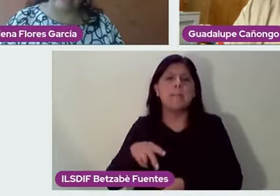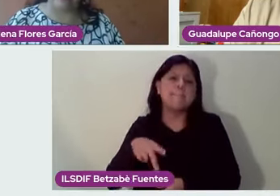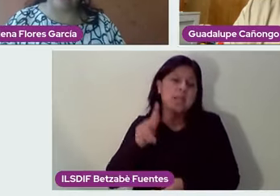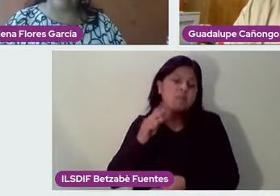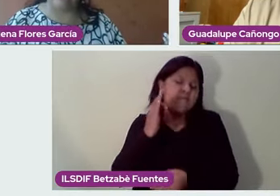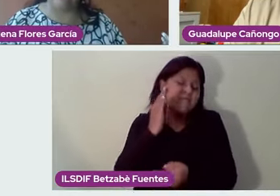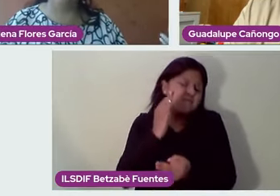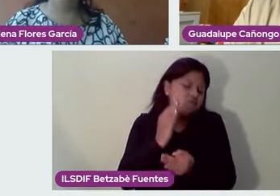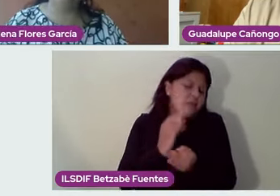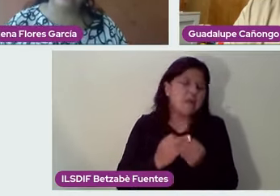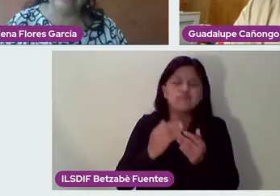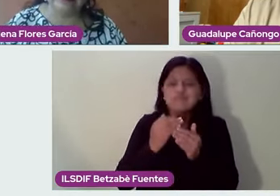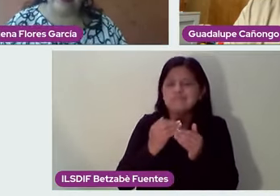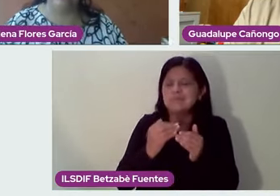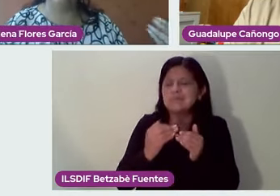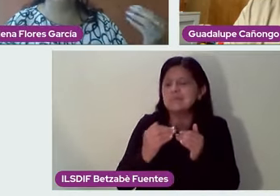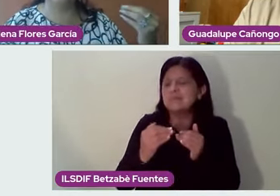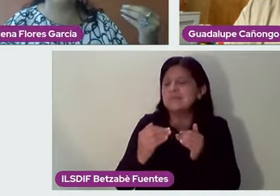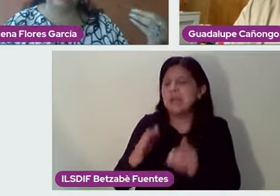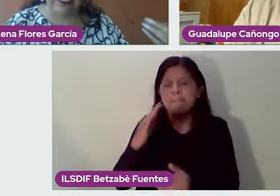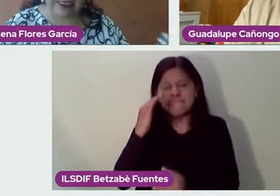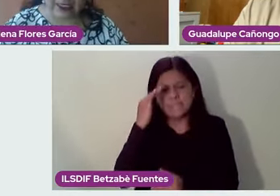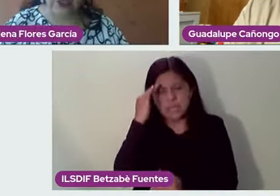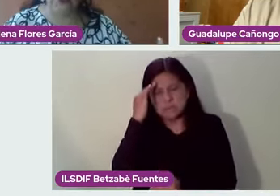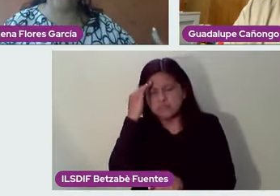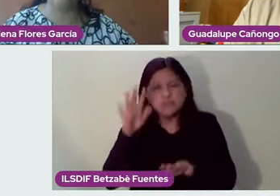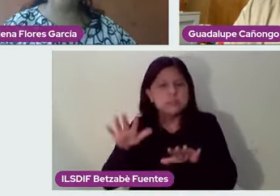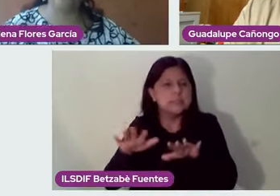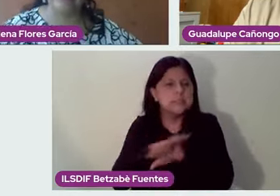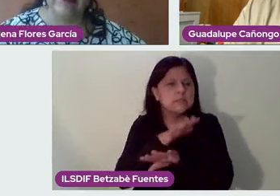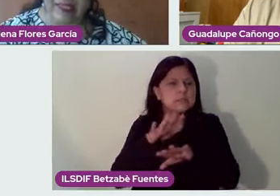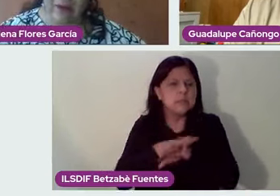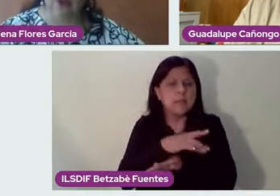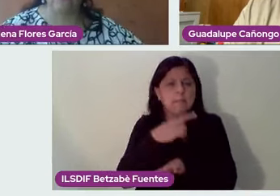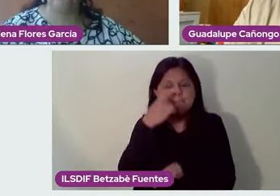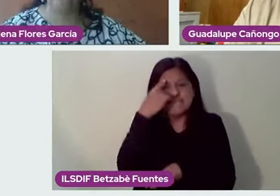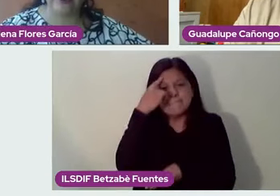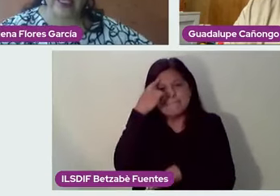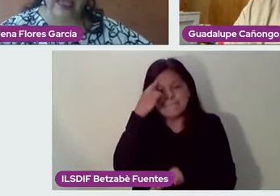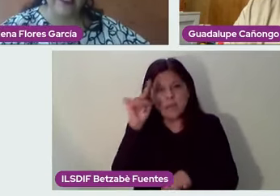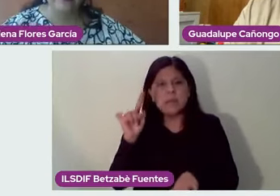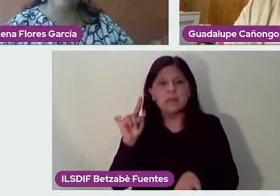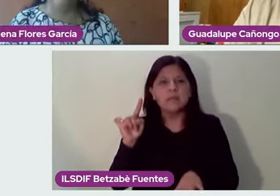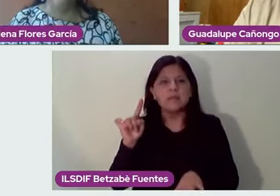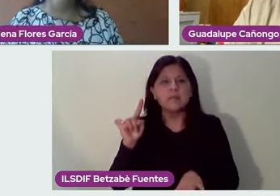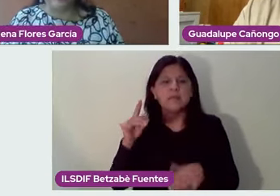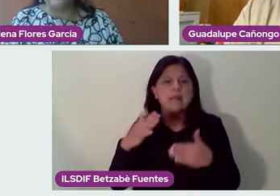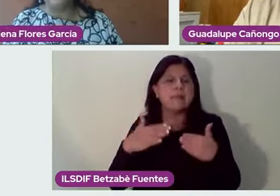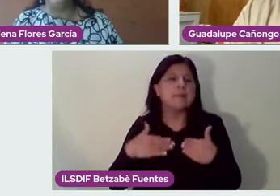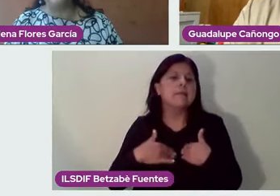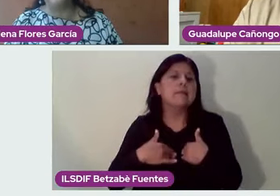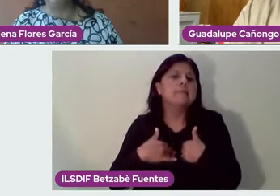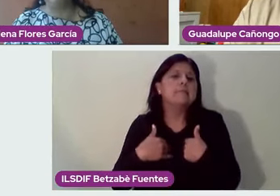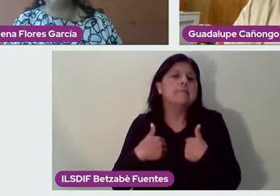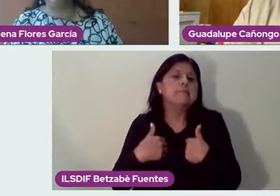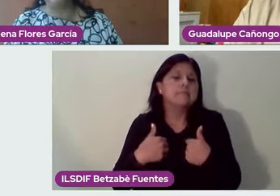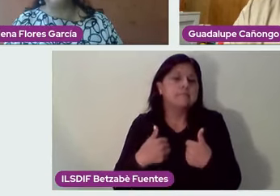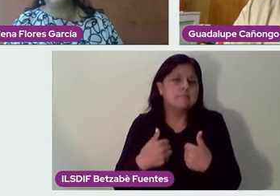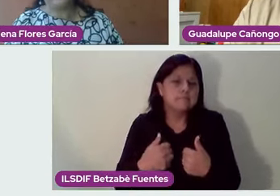mucha conciencia, sensibilización como colectivo, como sociedad, para